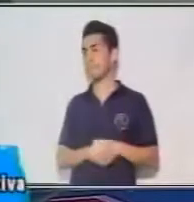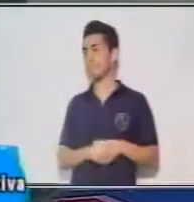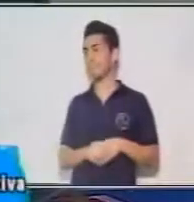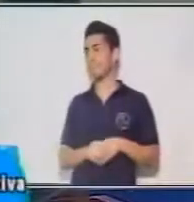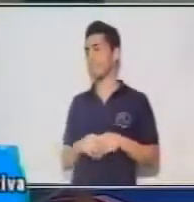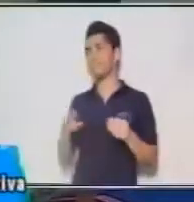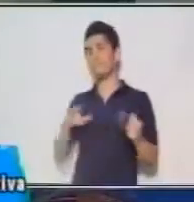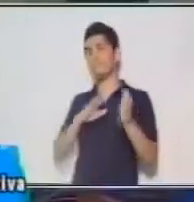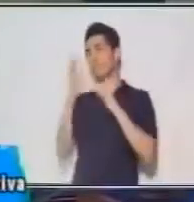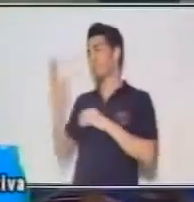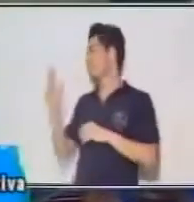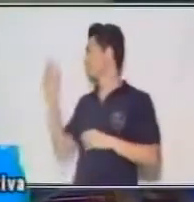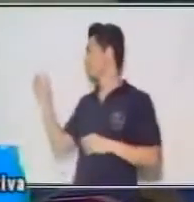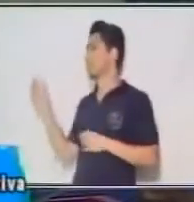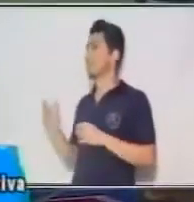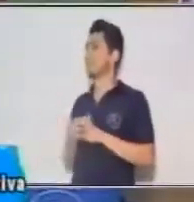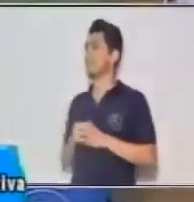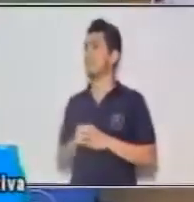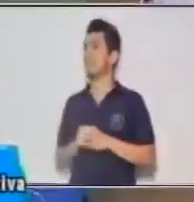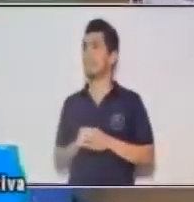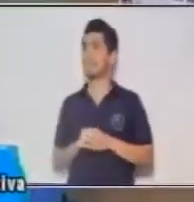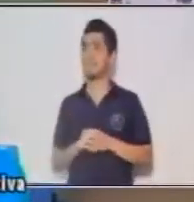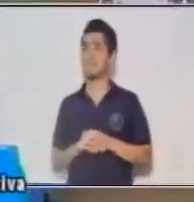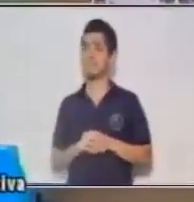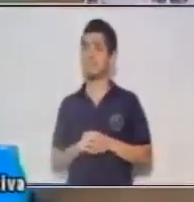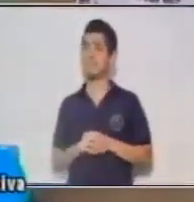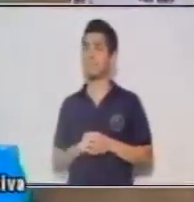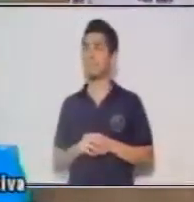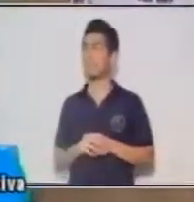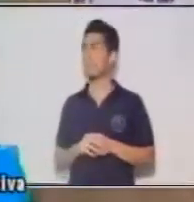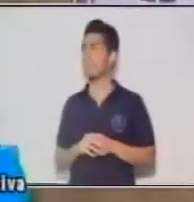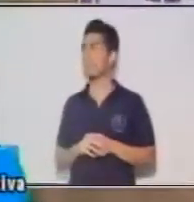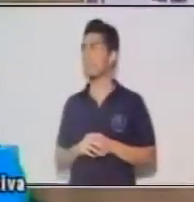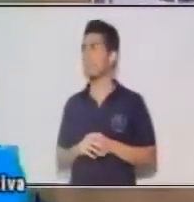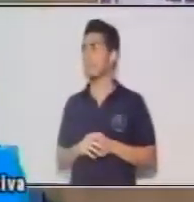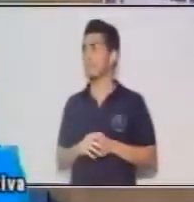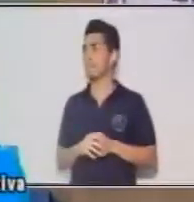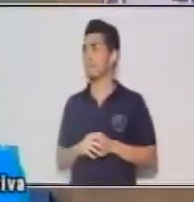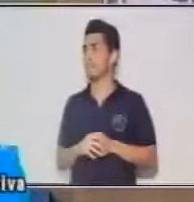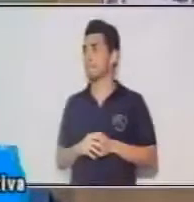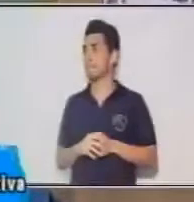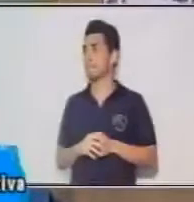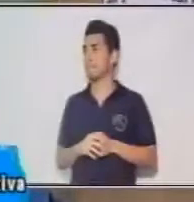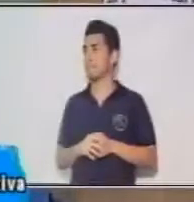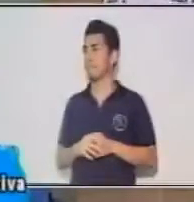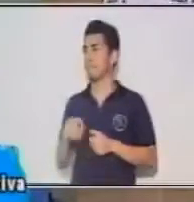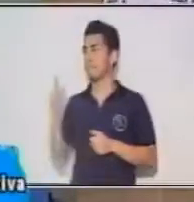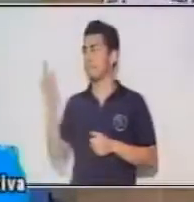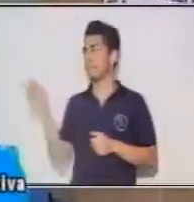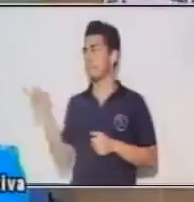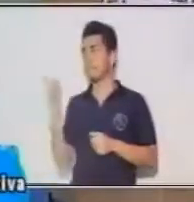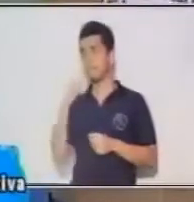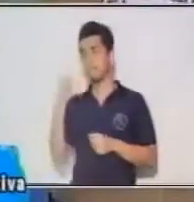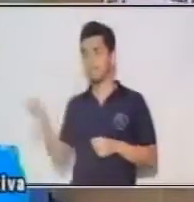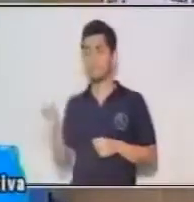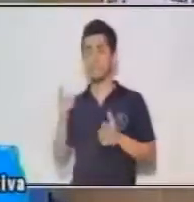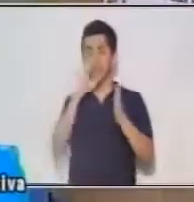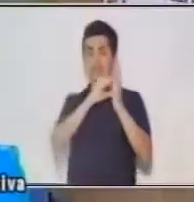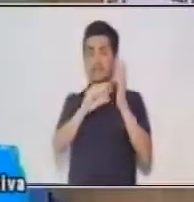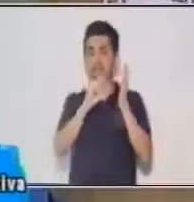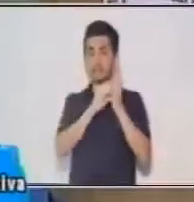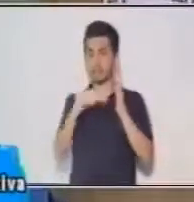siguiente panel, donde están aquí el texto expositivo.